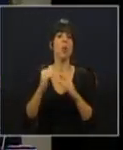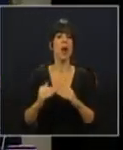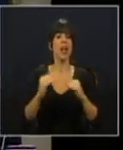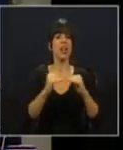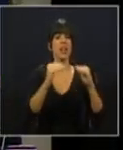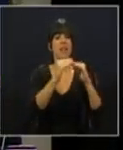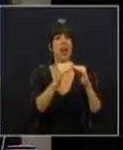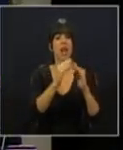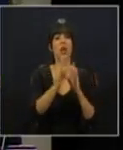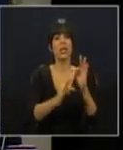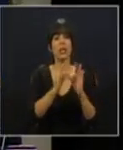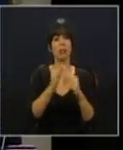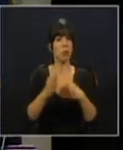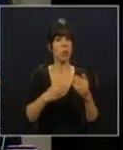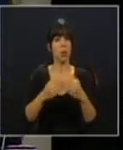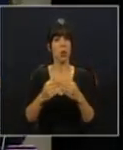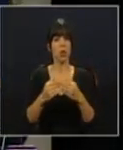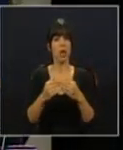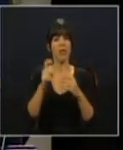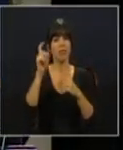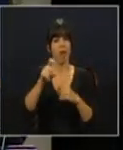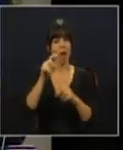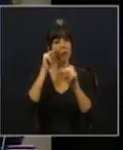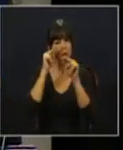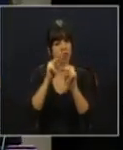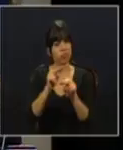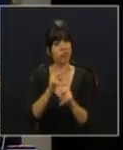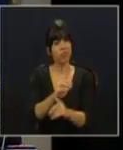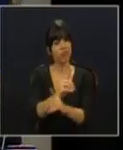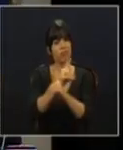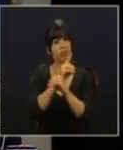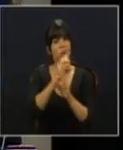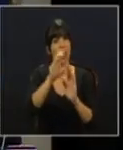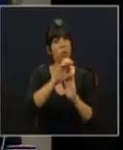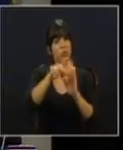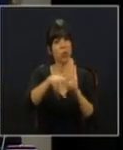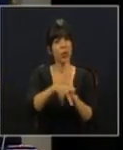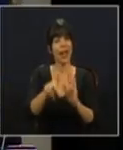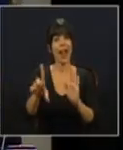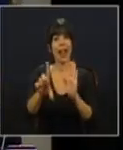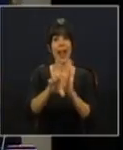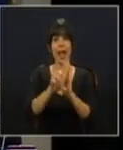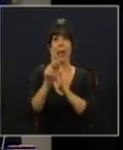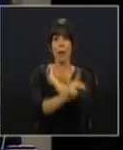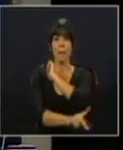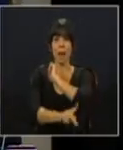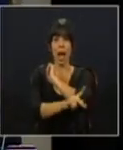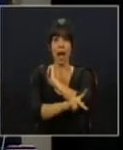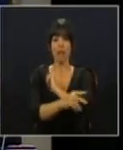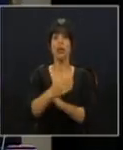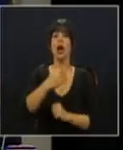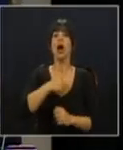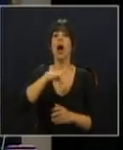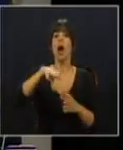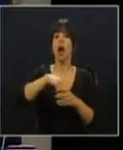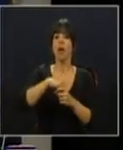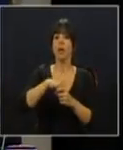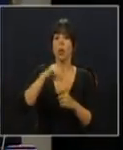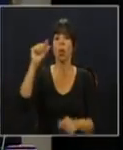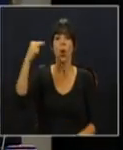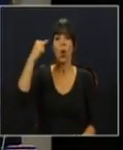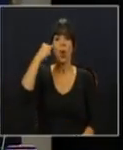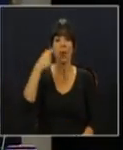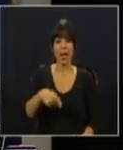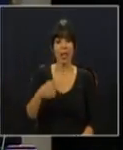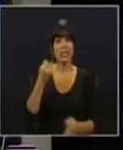condición. Observar y defender la Constitución y las leyes de la República conlleva, para un gobierno que procura